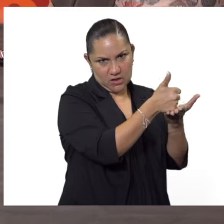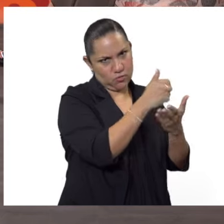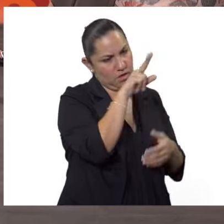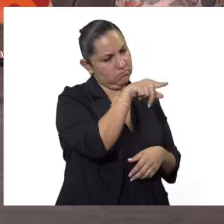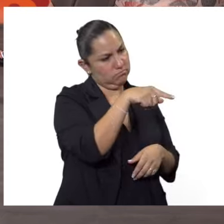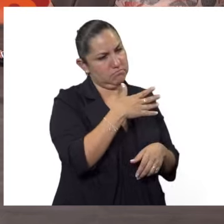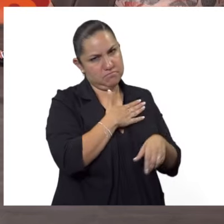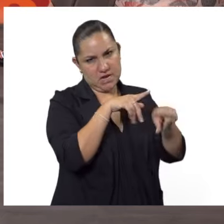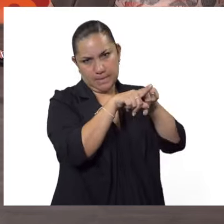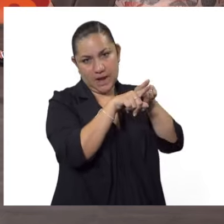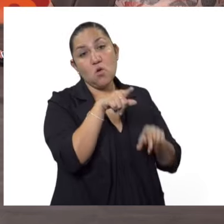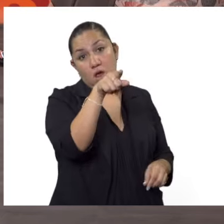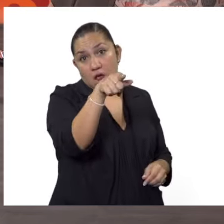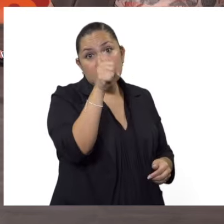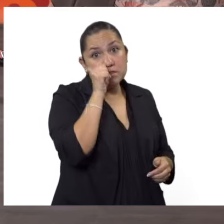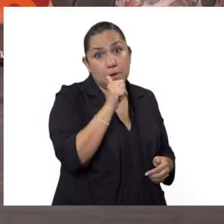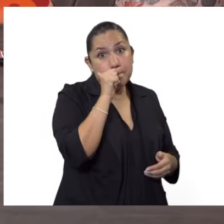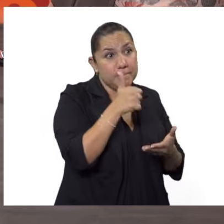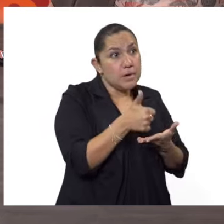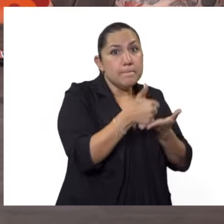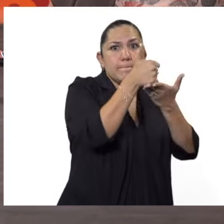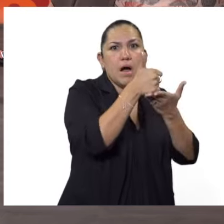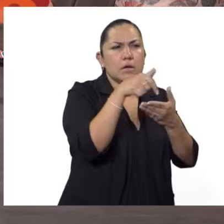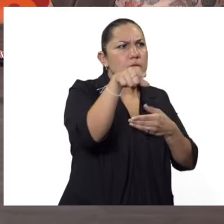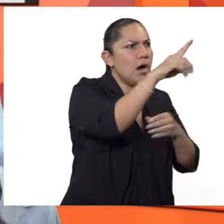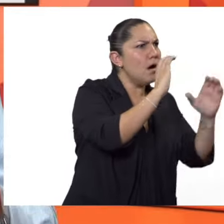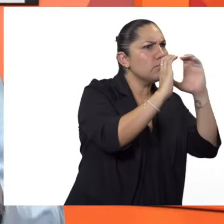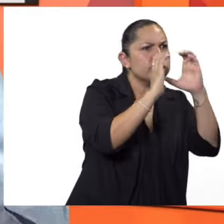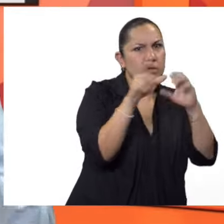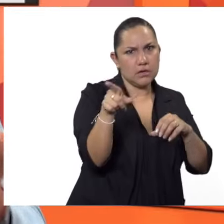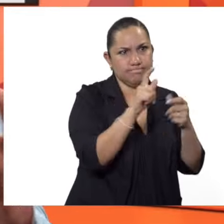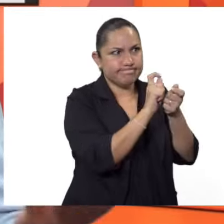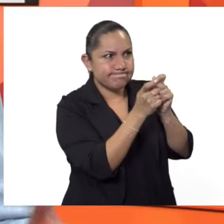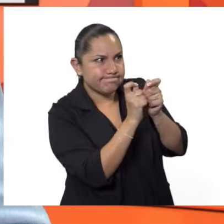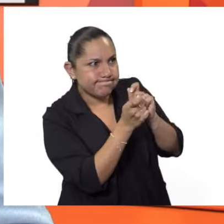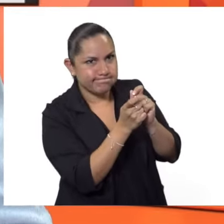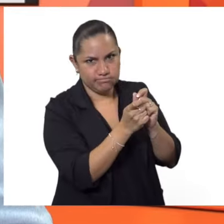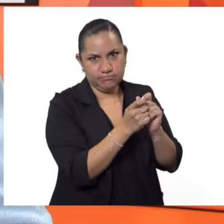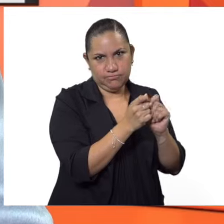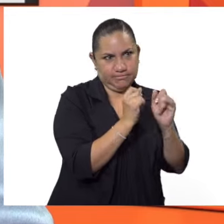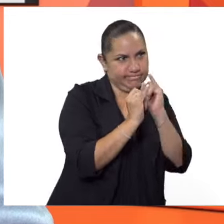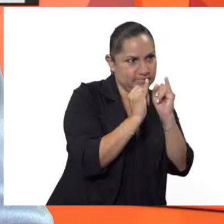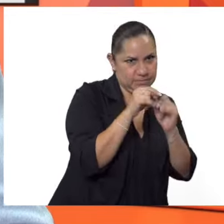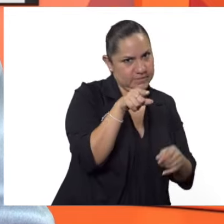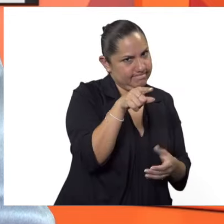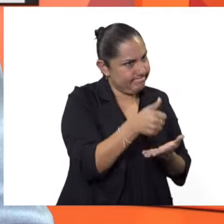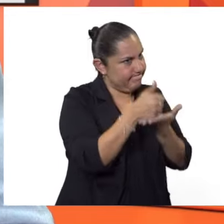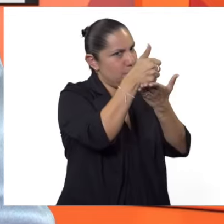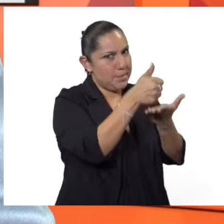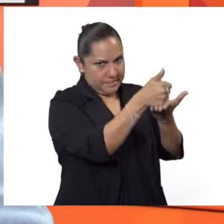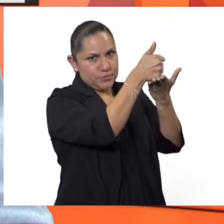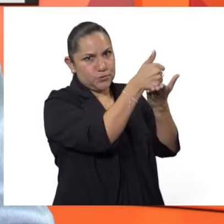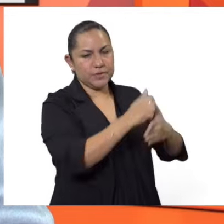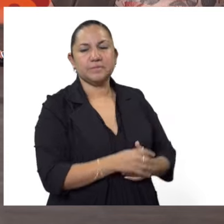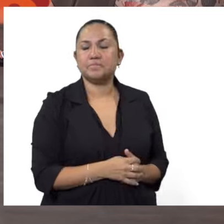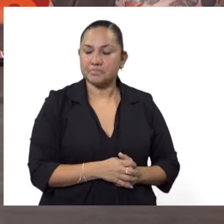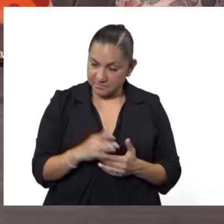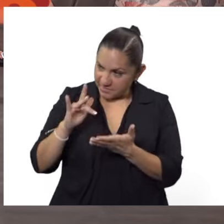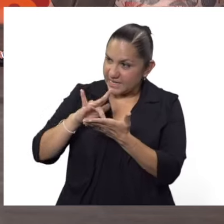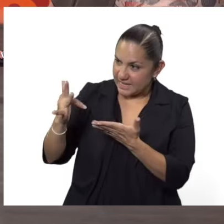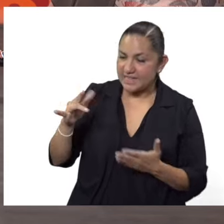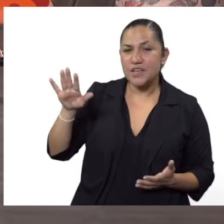claro me enseñó muchas más cosas o sea él me me traducía lo que pasaba por afuera qué maravilla Bueno